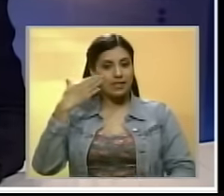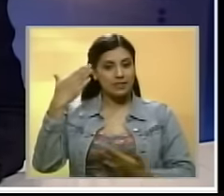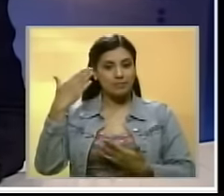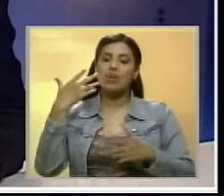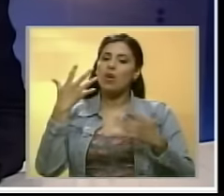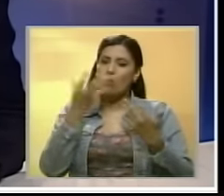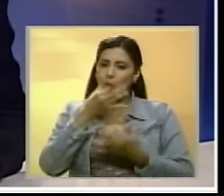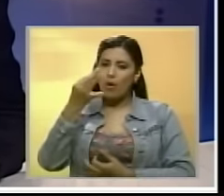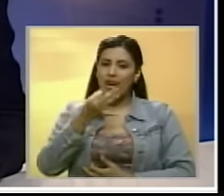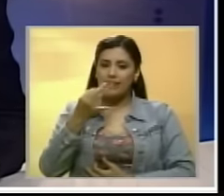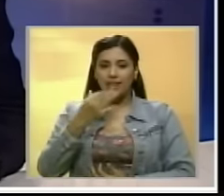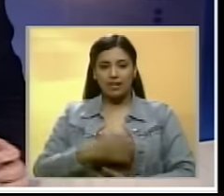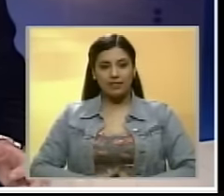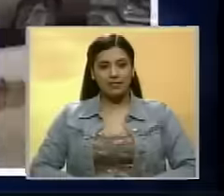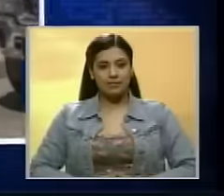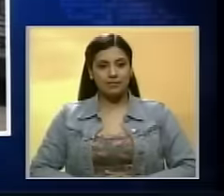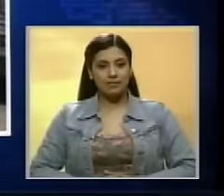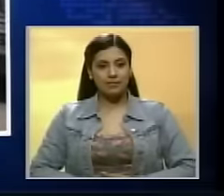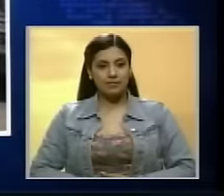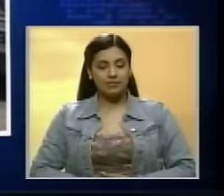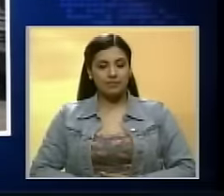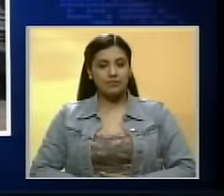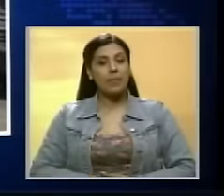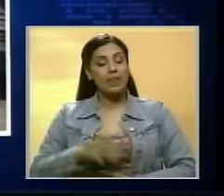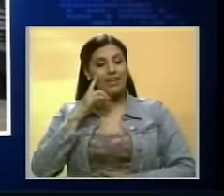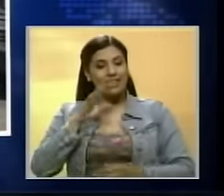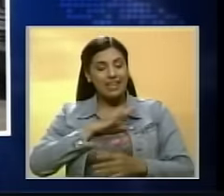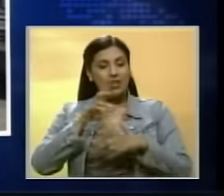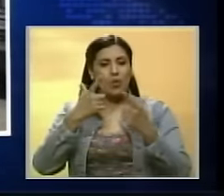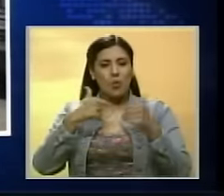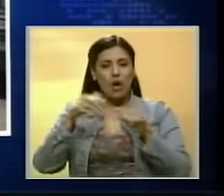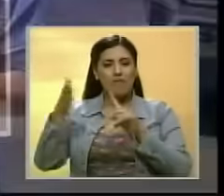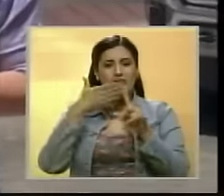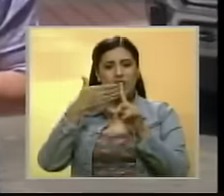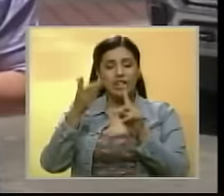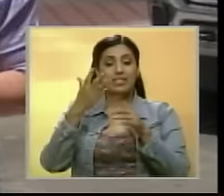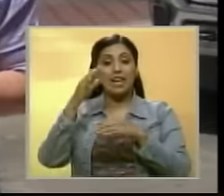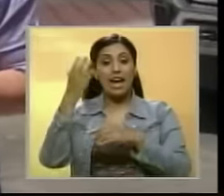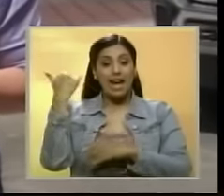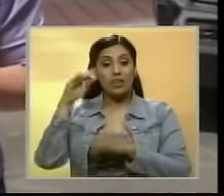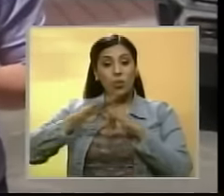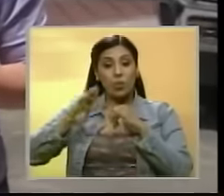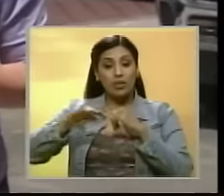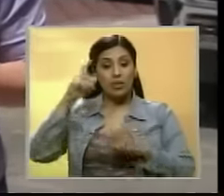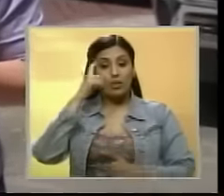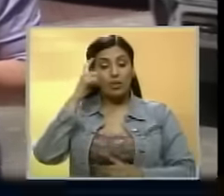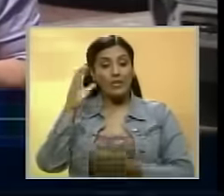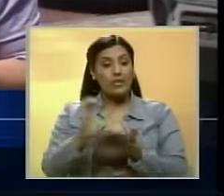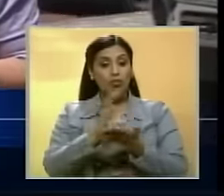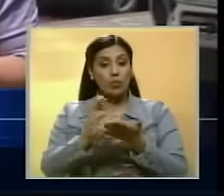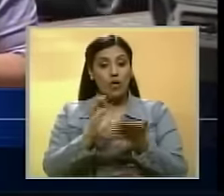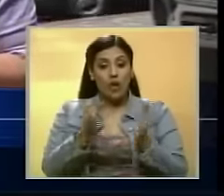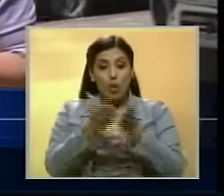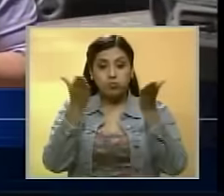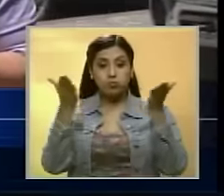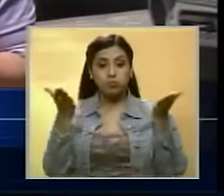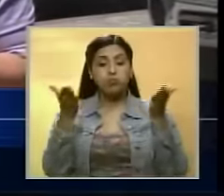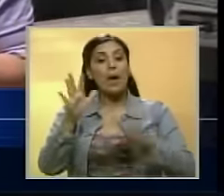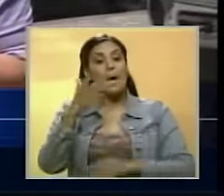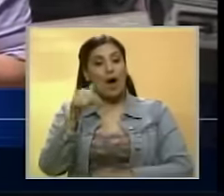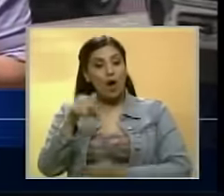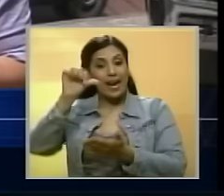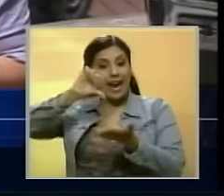detalles Buenas tardes adelante tras los hechos violentos ocurridos Durante los últimos días en la ciudad de cumaná hoy